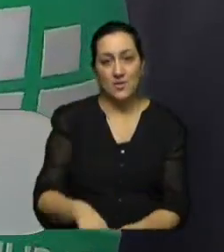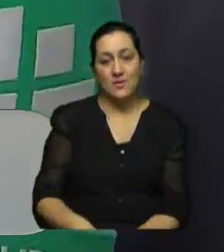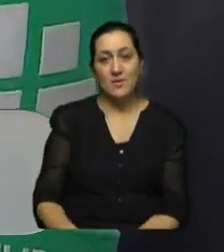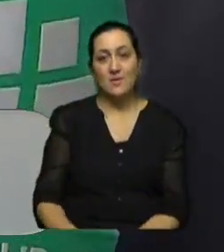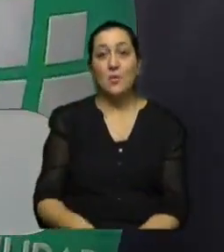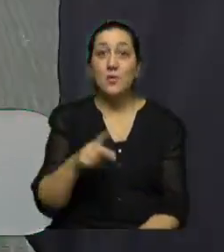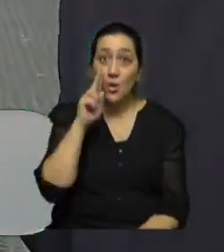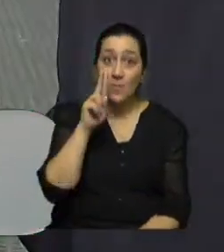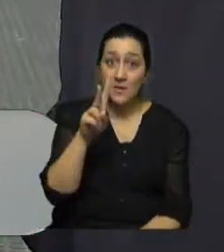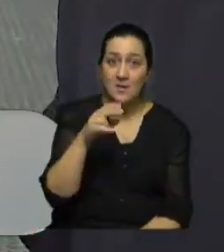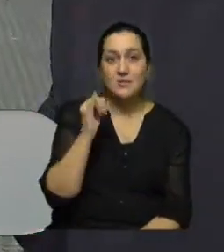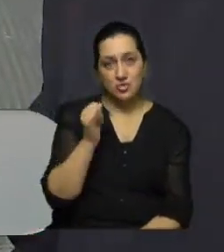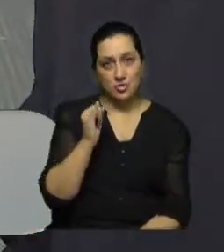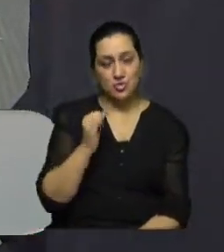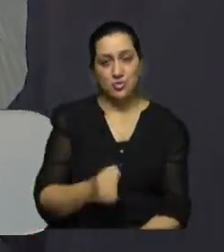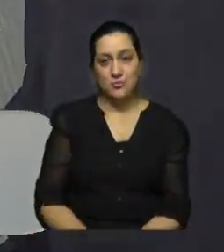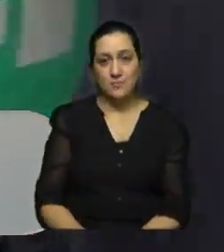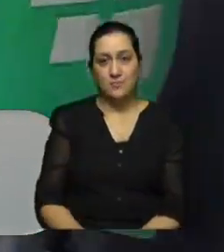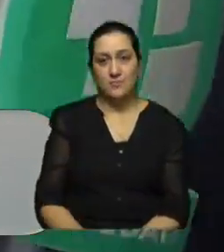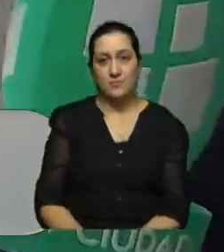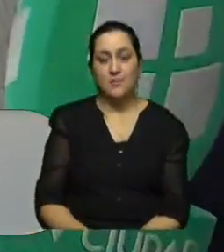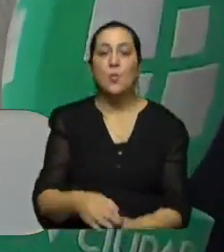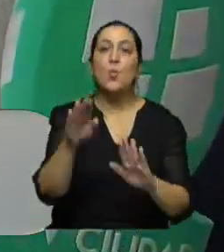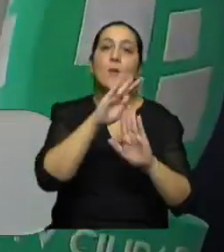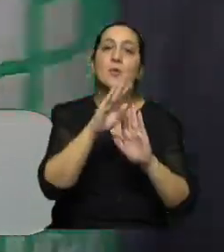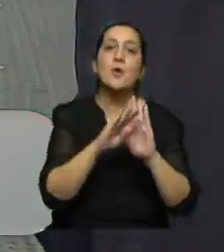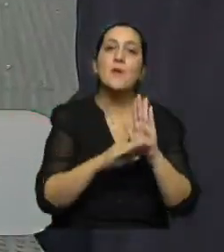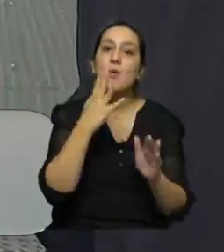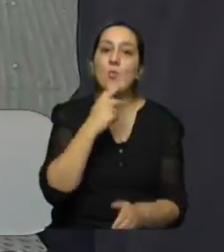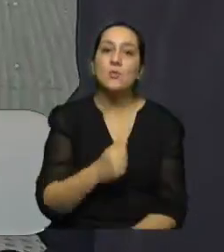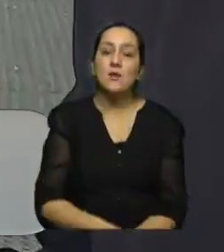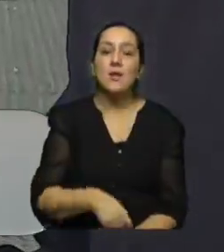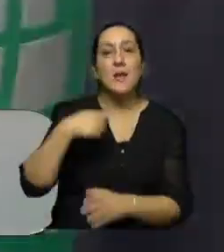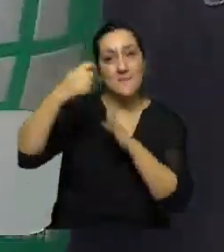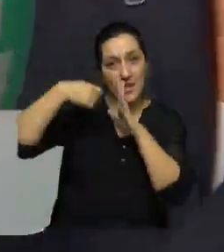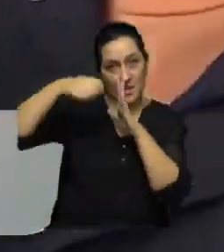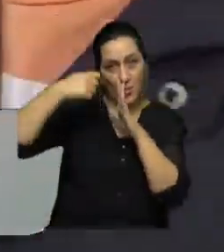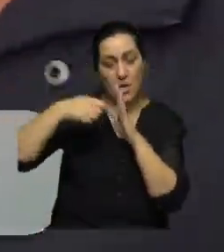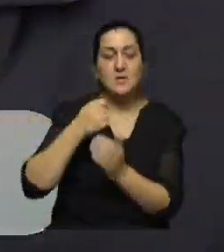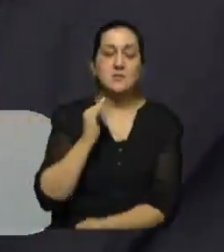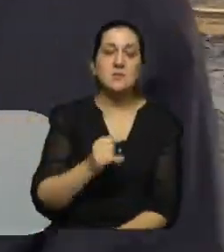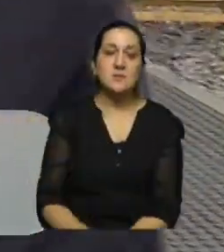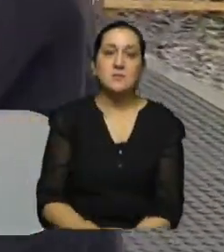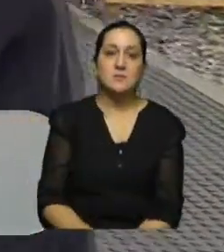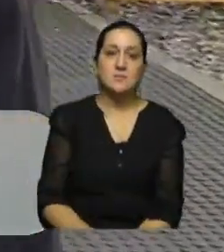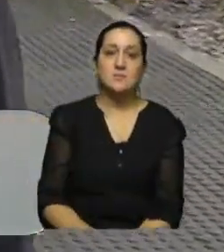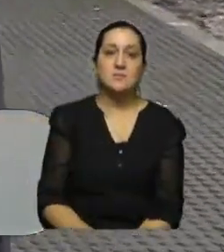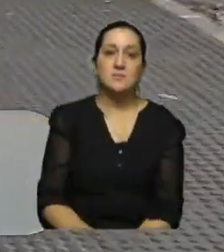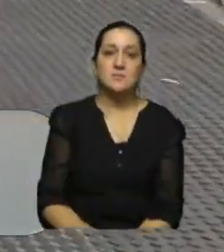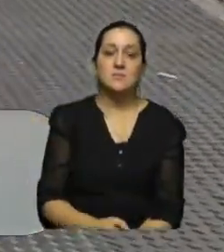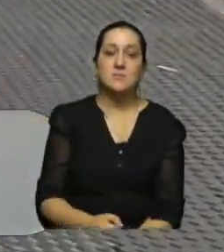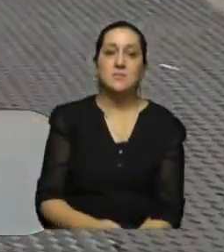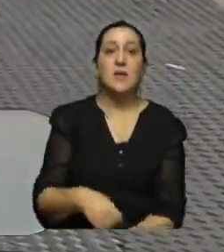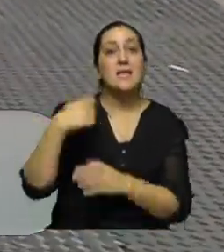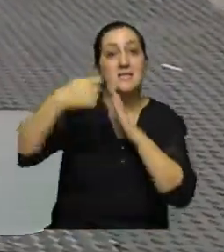TV Ciudad Viva, el programa, bien, mira TV Ciudad, ¿usted o no? Miro. Sí, ¿qué programas son los que les gustan más? Película, mira. ¿Alguna película en la nuestra? Cine